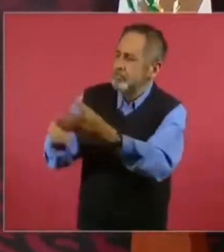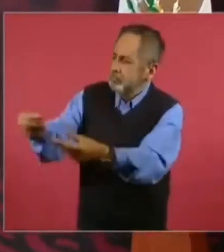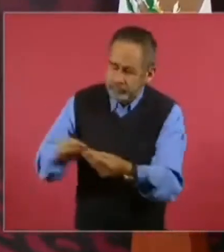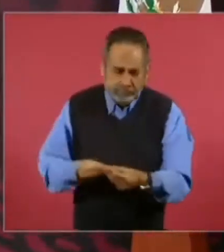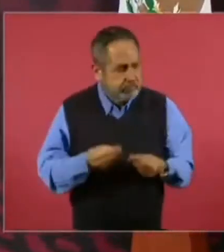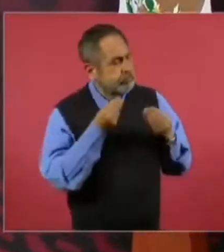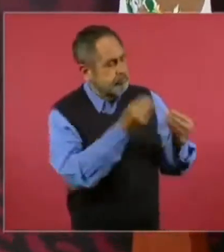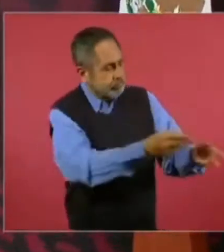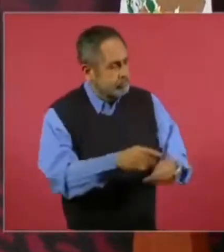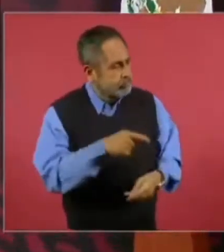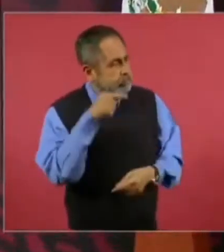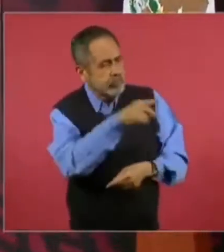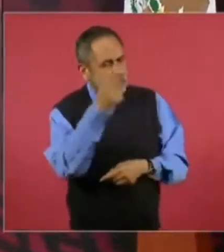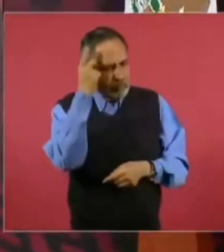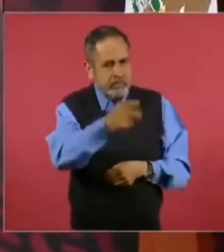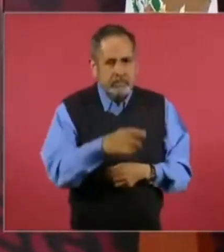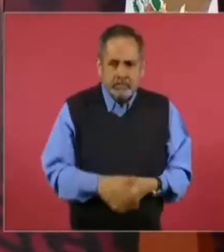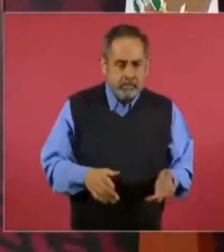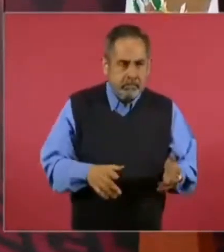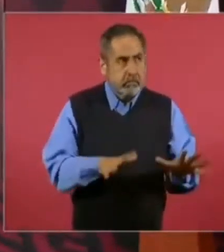a una minoría.